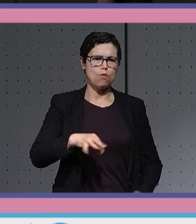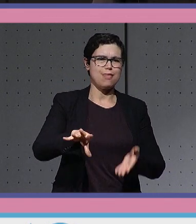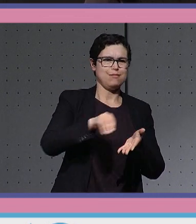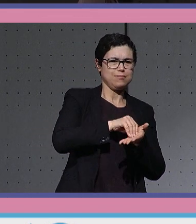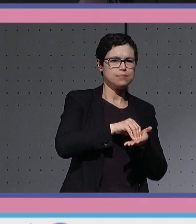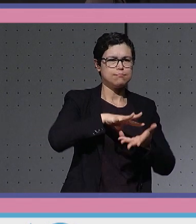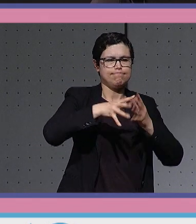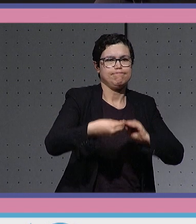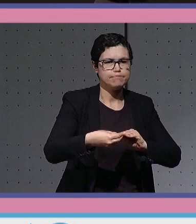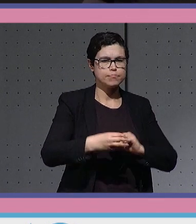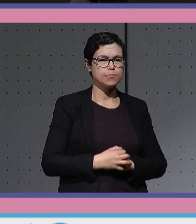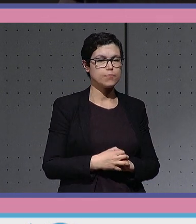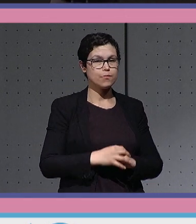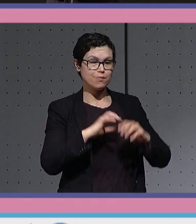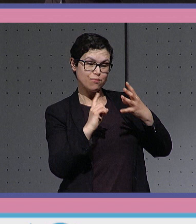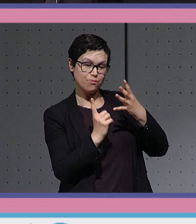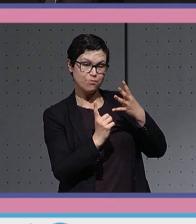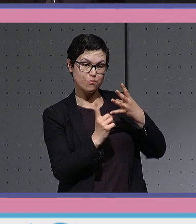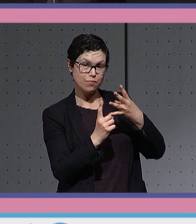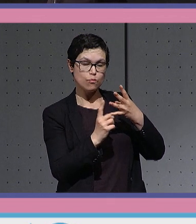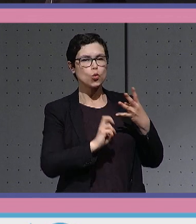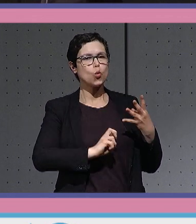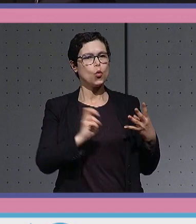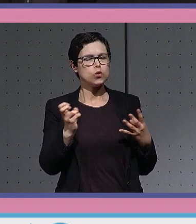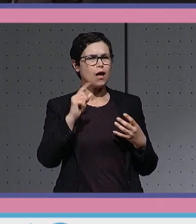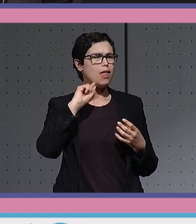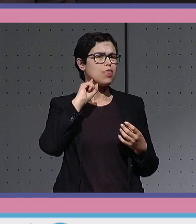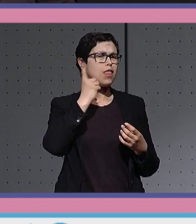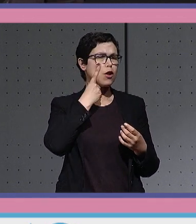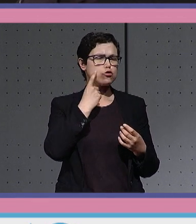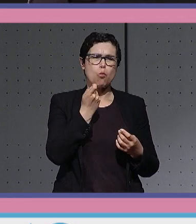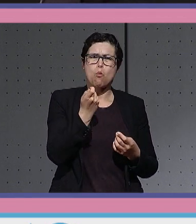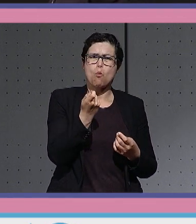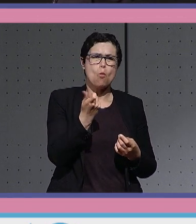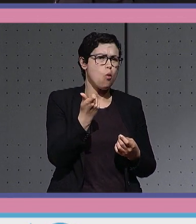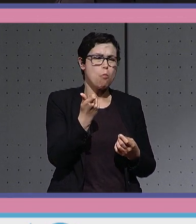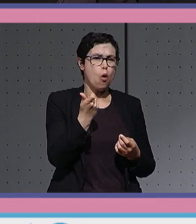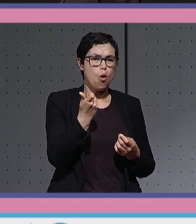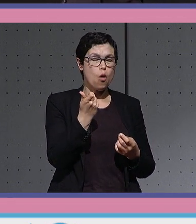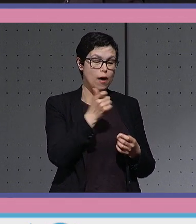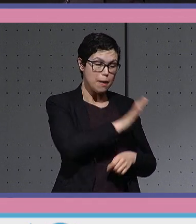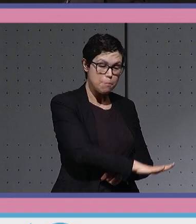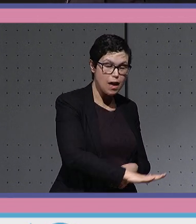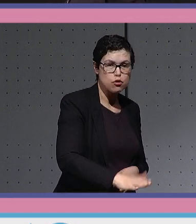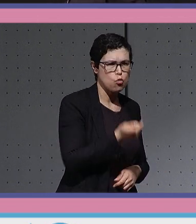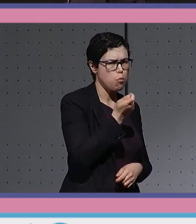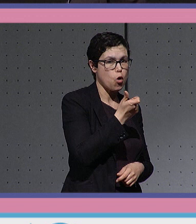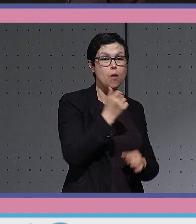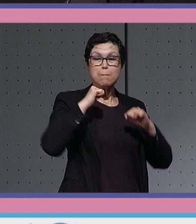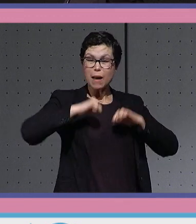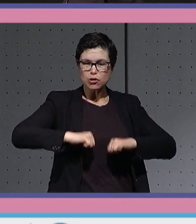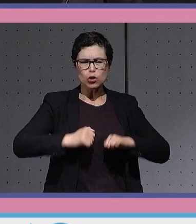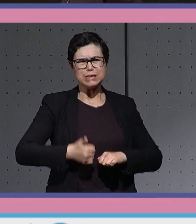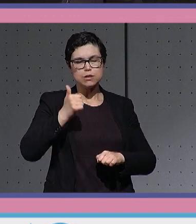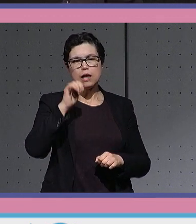¿Vale? Y una comorbilidad que es rara, que se diagnostica poco en pequeños y poco en mayores, es la que tiene que ver con el trastorno bipolar. Pero es verdad que